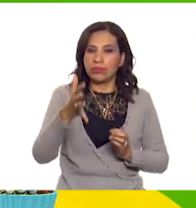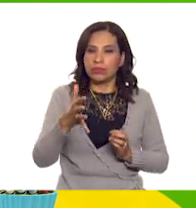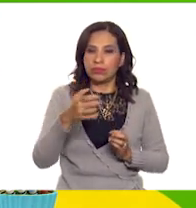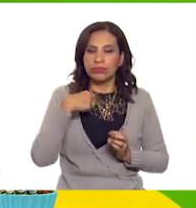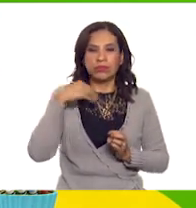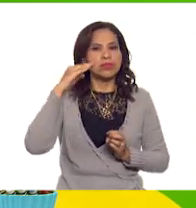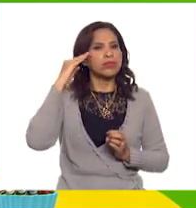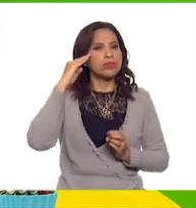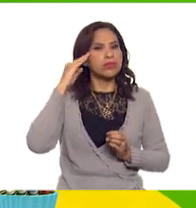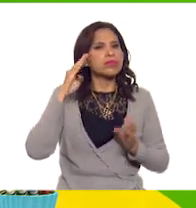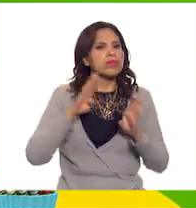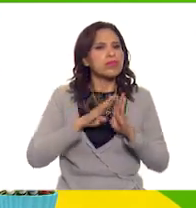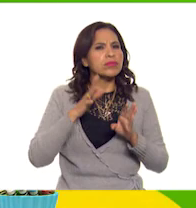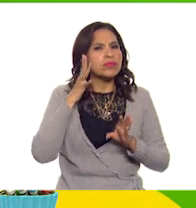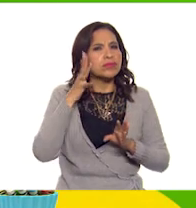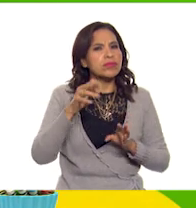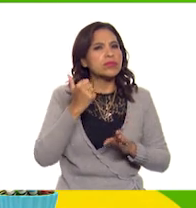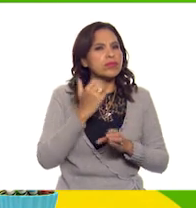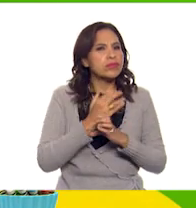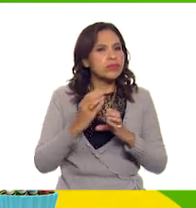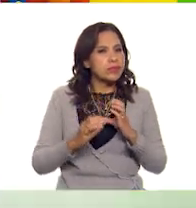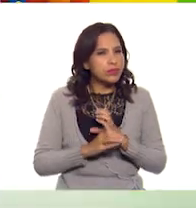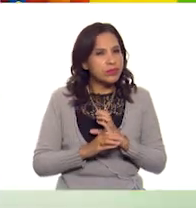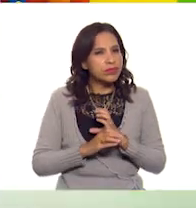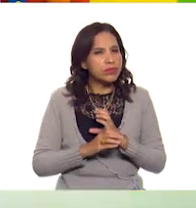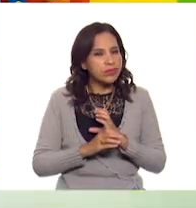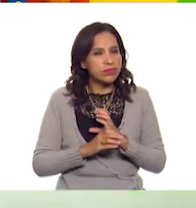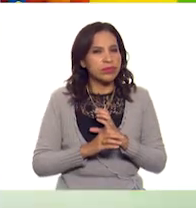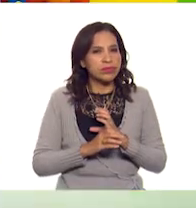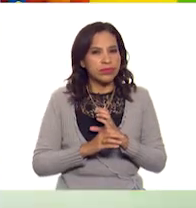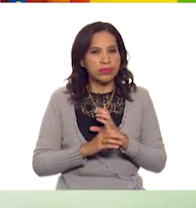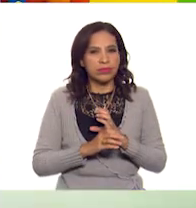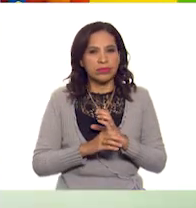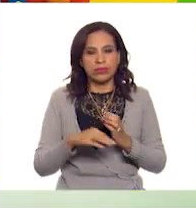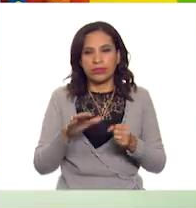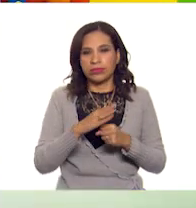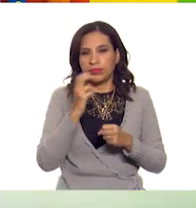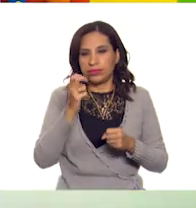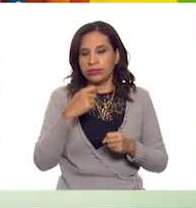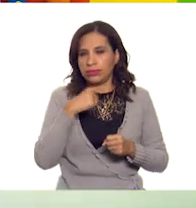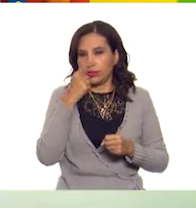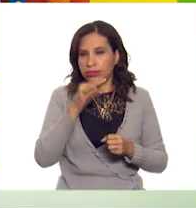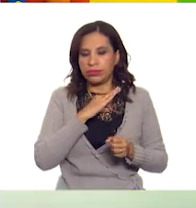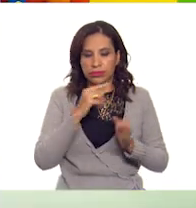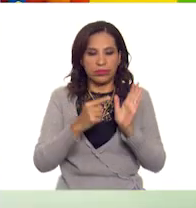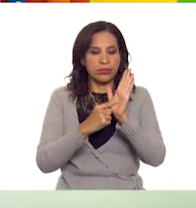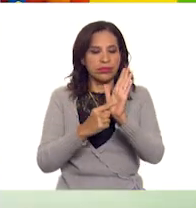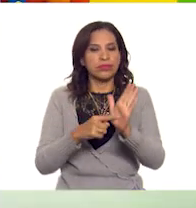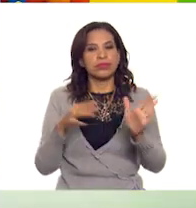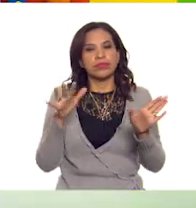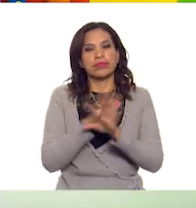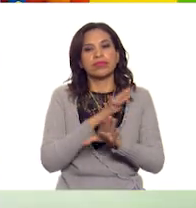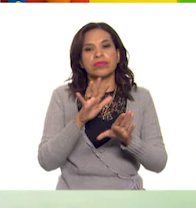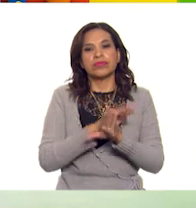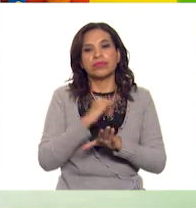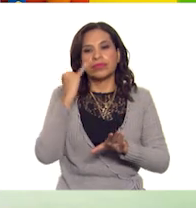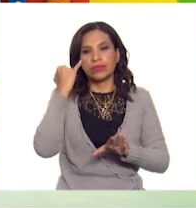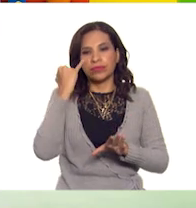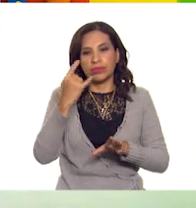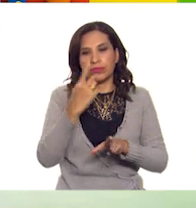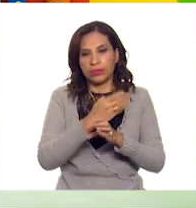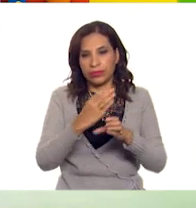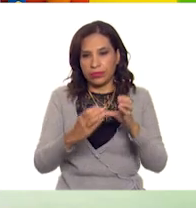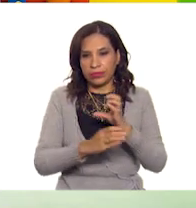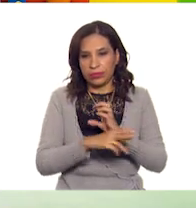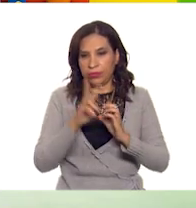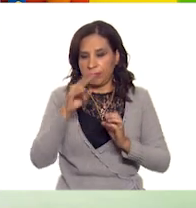me pregunto cómo serán algunos objetos. Ajá. Pues para eso te propongo mostrar los cambios que imaginamos de algunos objetos.